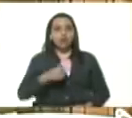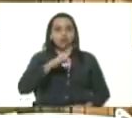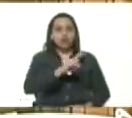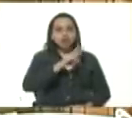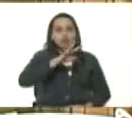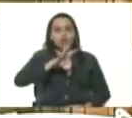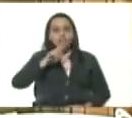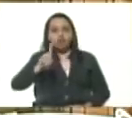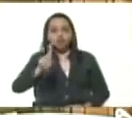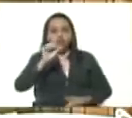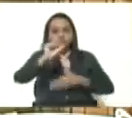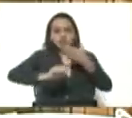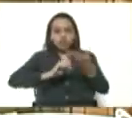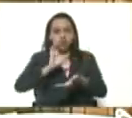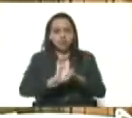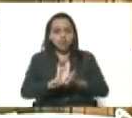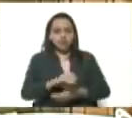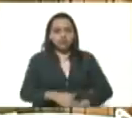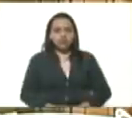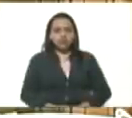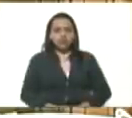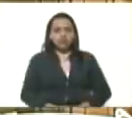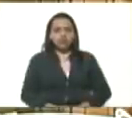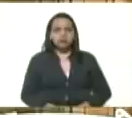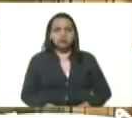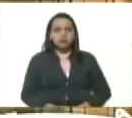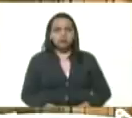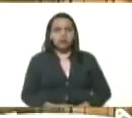241 casos en Caracas, Erika.